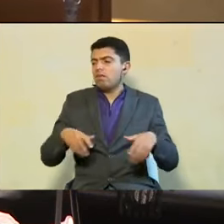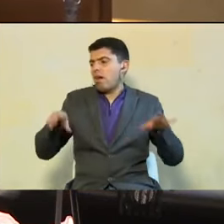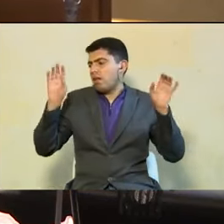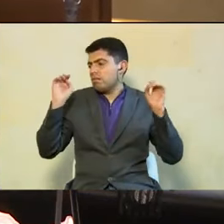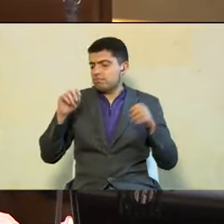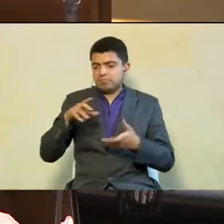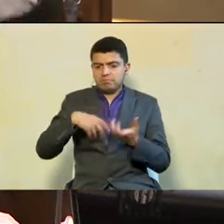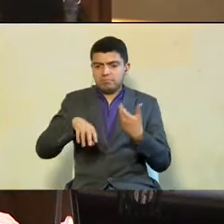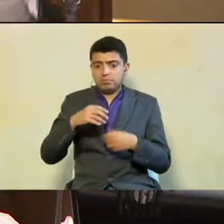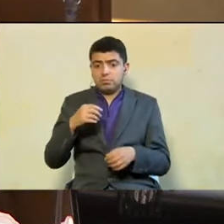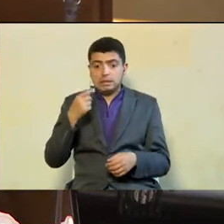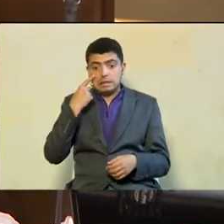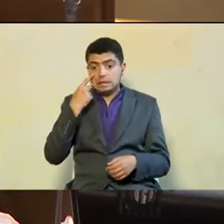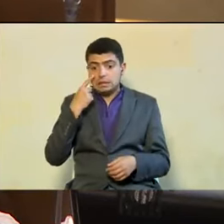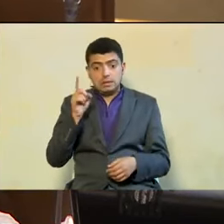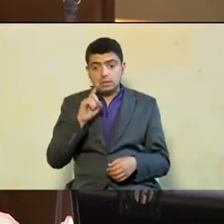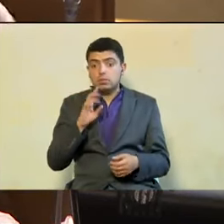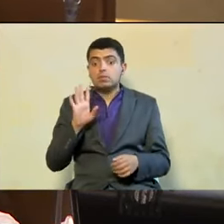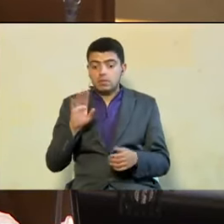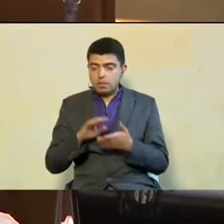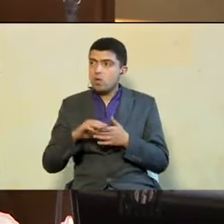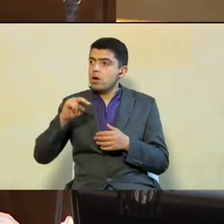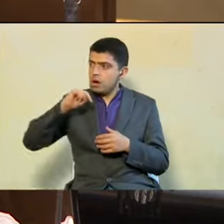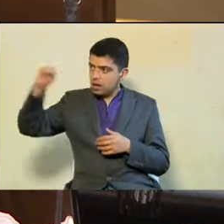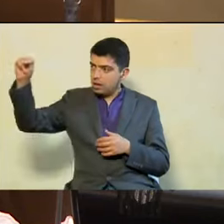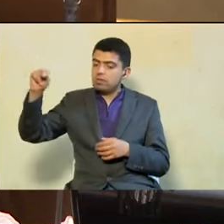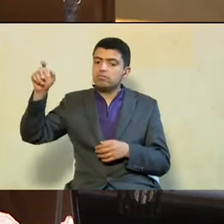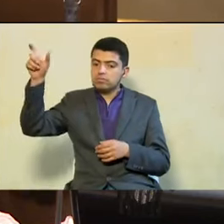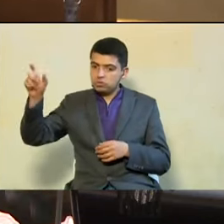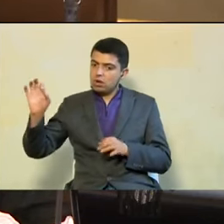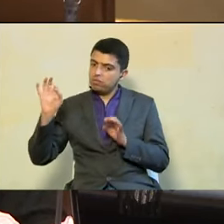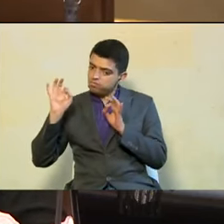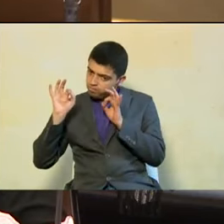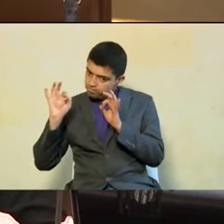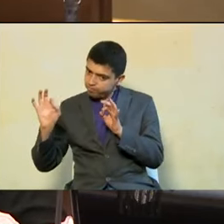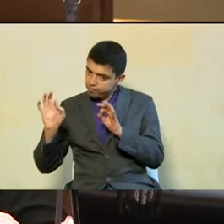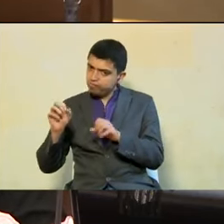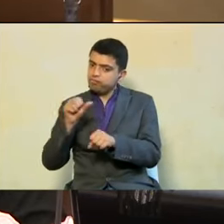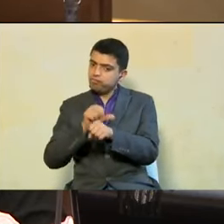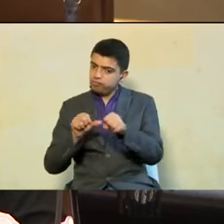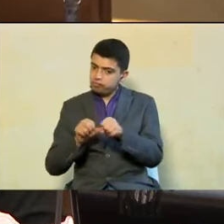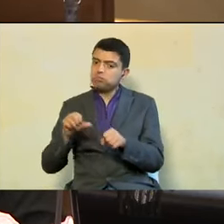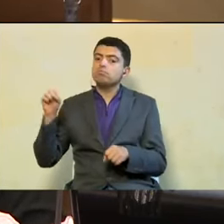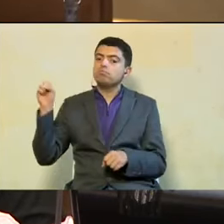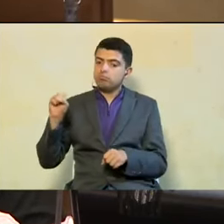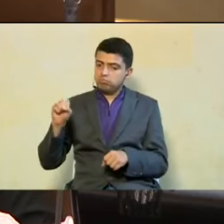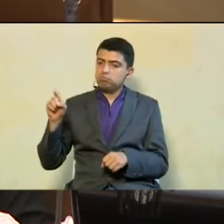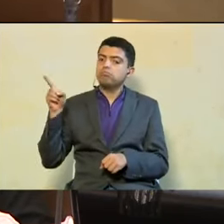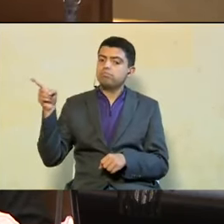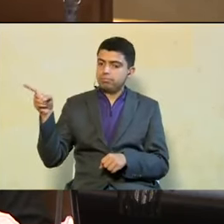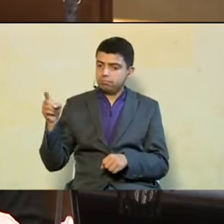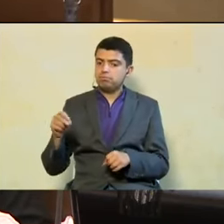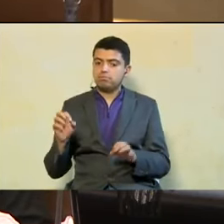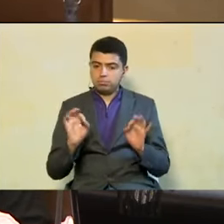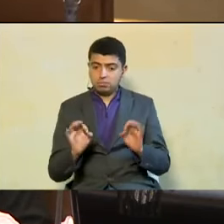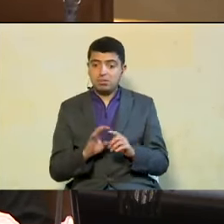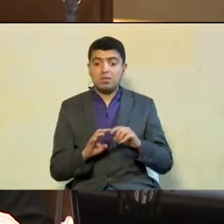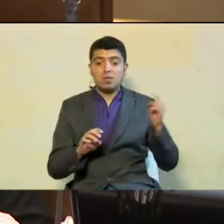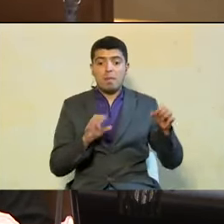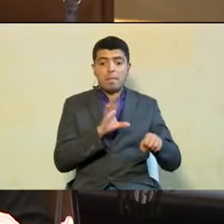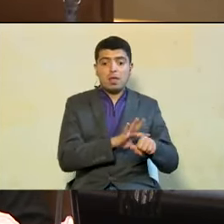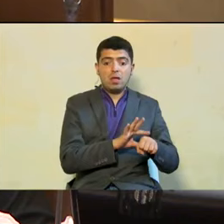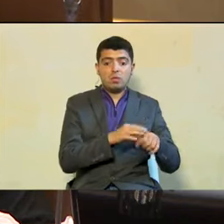que deberían corresponder al nivel de un cirujano bien formado pues dejen de hacerlo porque en últimas es deber del